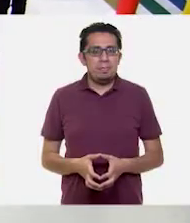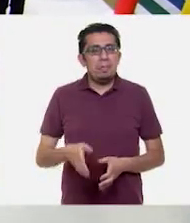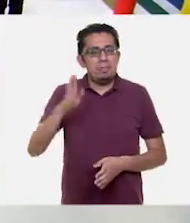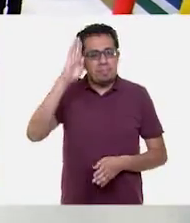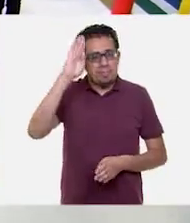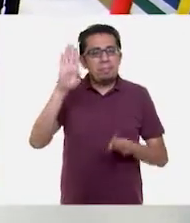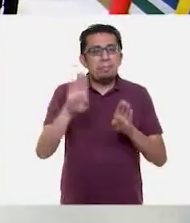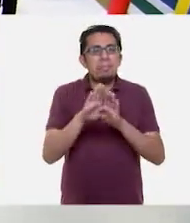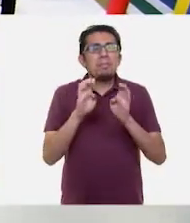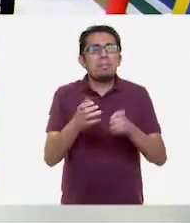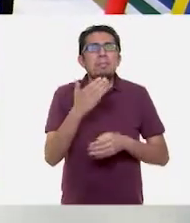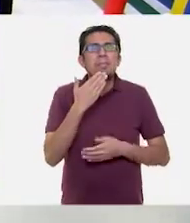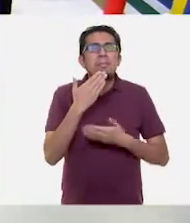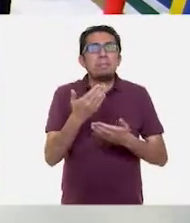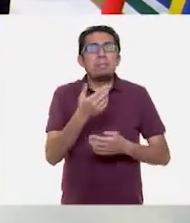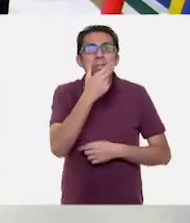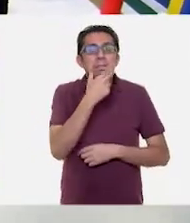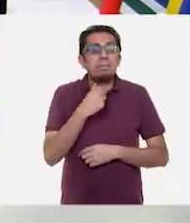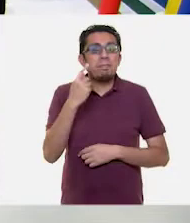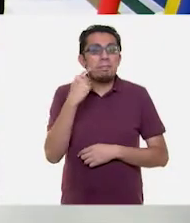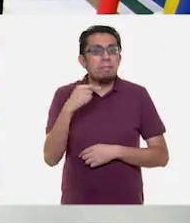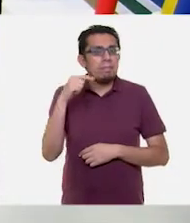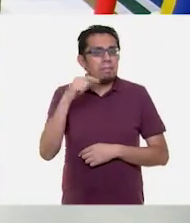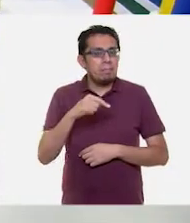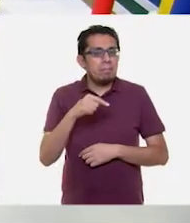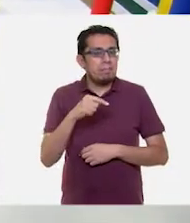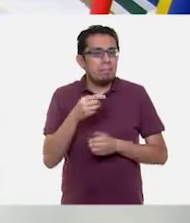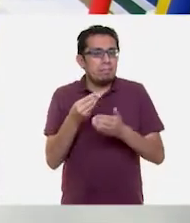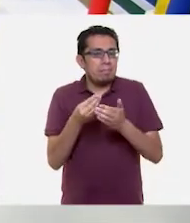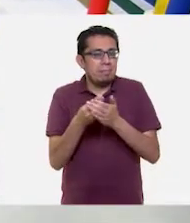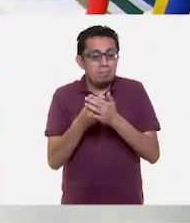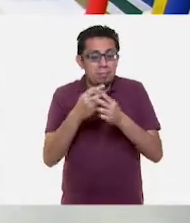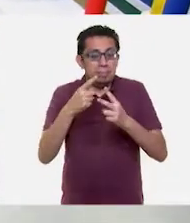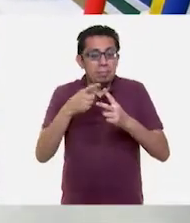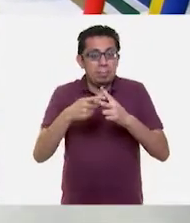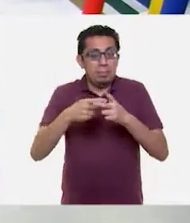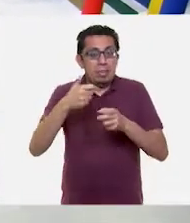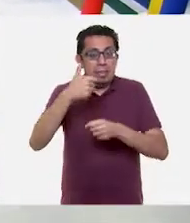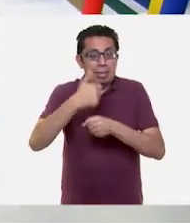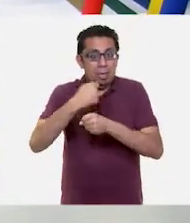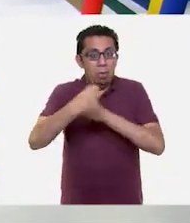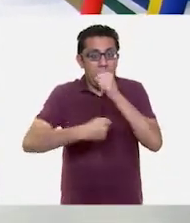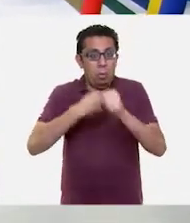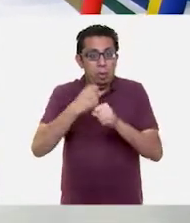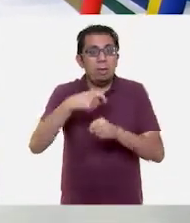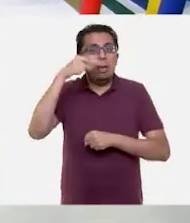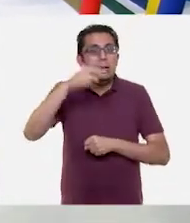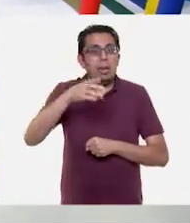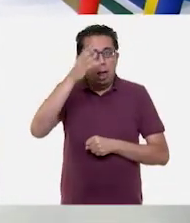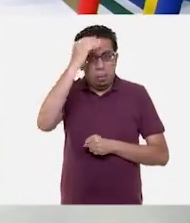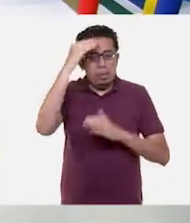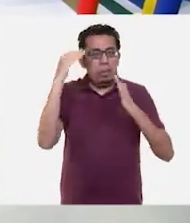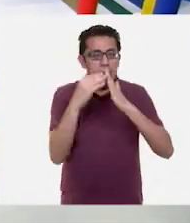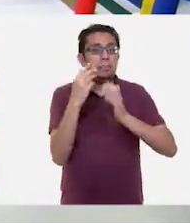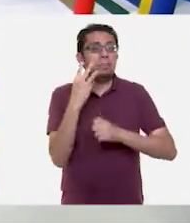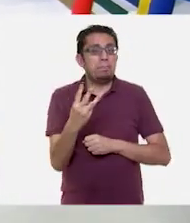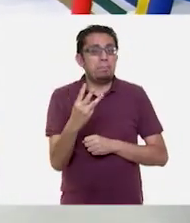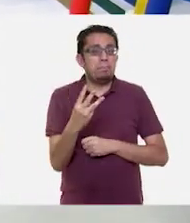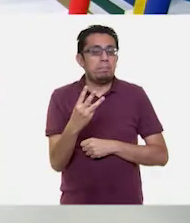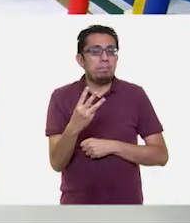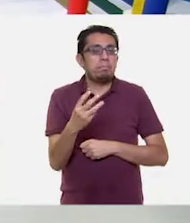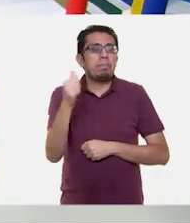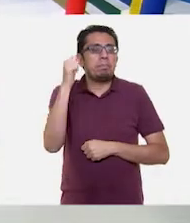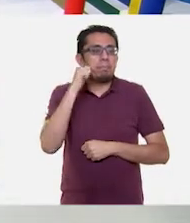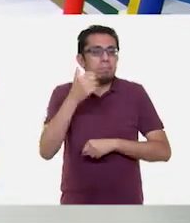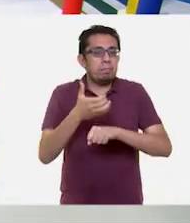¿cómo están? Bienvenidos y bienvenidas a su sesión de matemáticas para sexto grado en Aprende en Casa 3. Y como siempre, de la